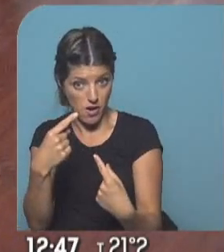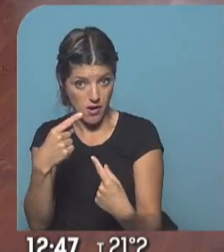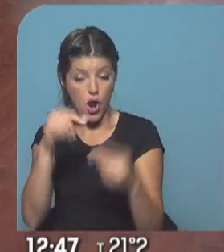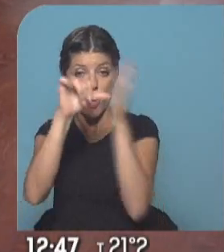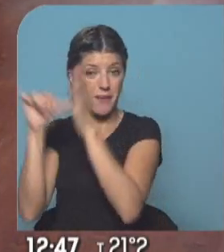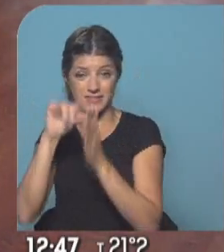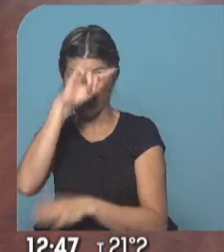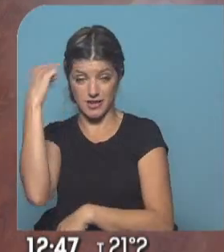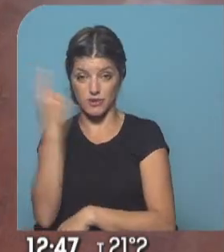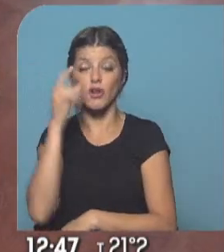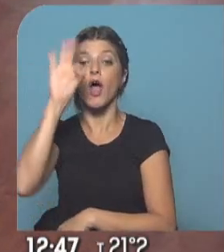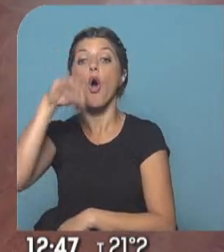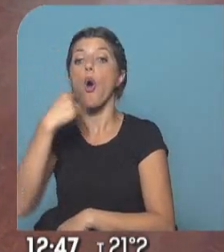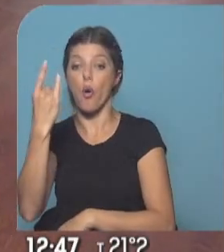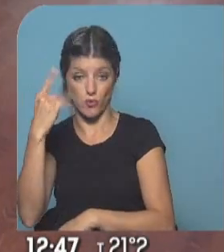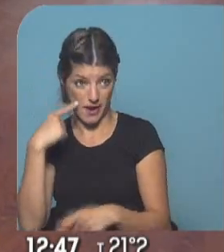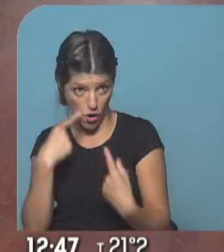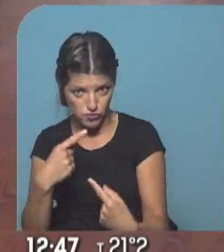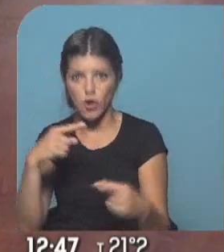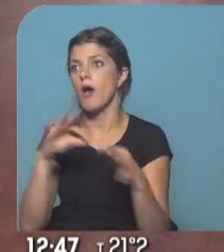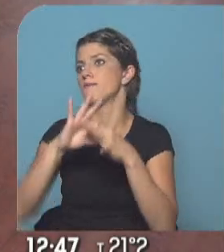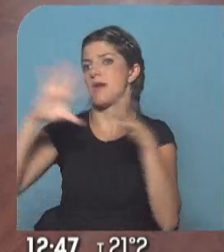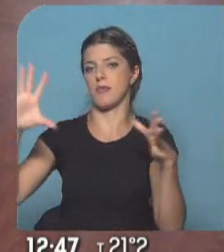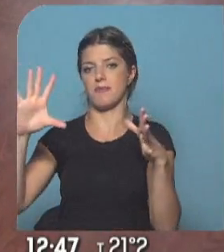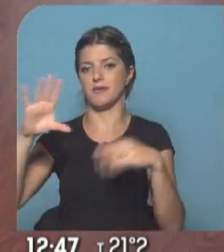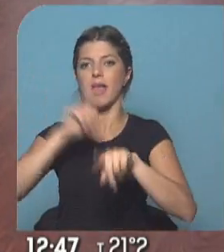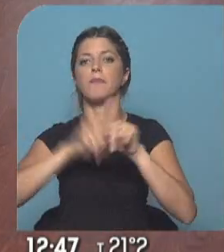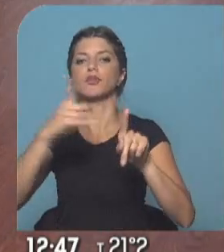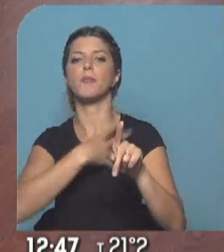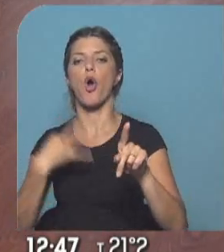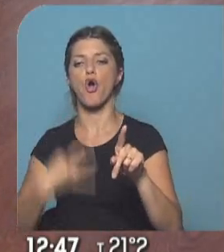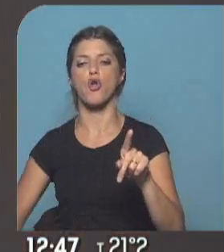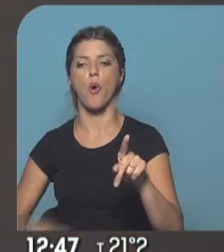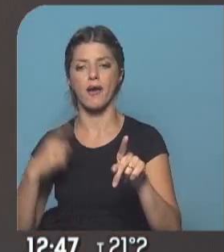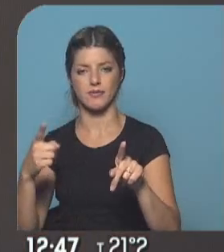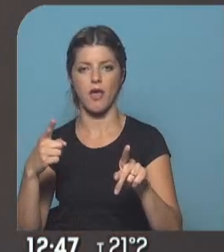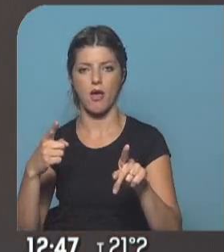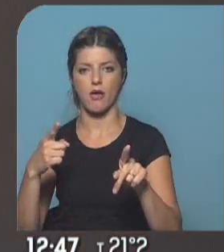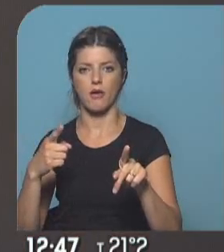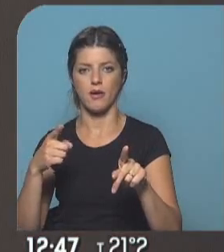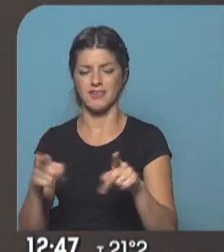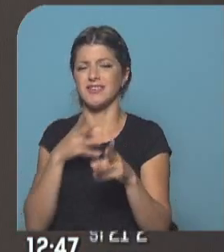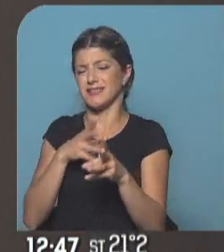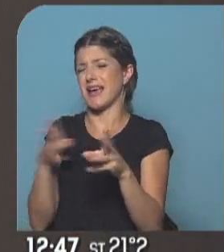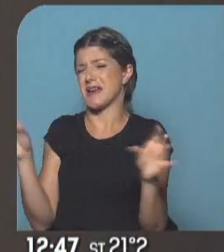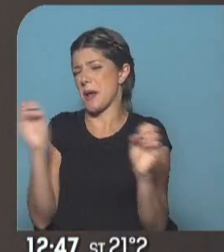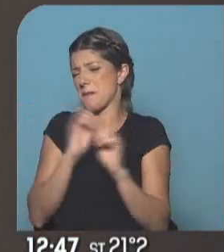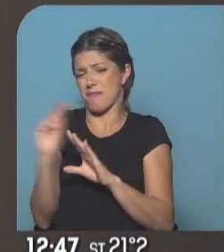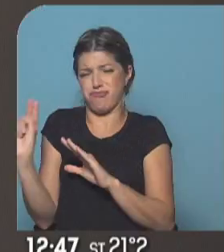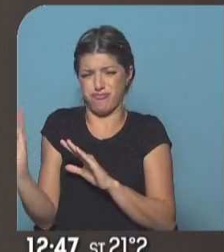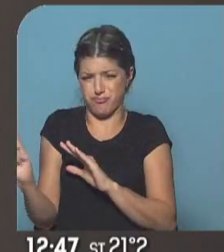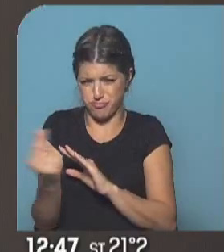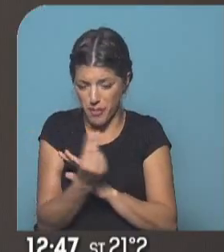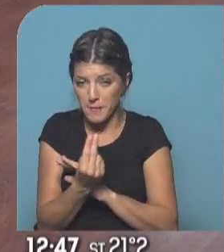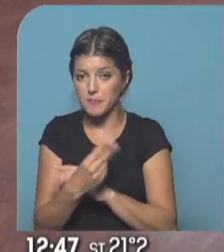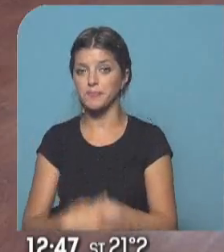internacional, desde la Unión Europea, fue independiente, mientras Croacia se llevaba los mayores muertos de esa guerra tan sangrienta que fue la de los